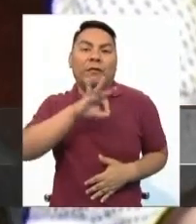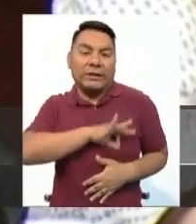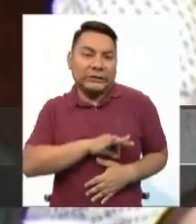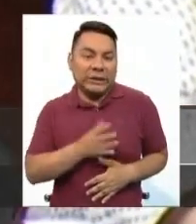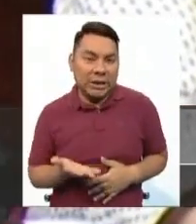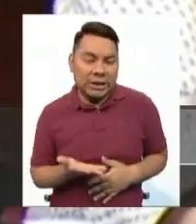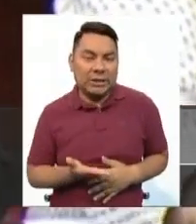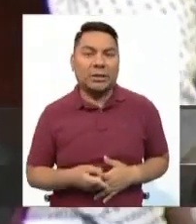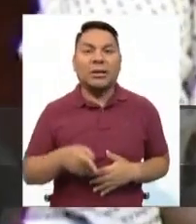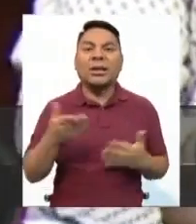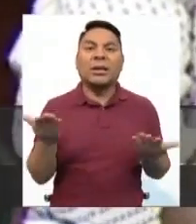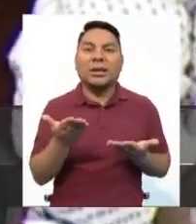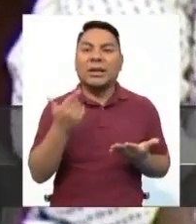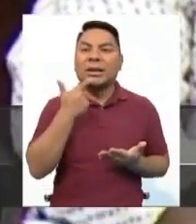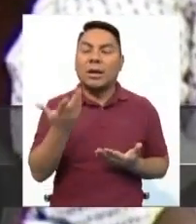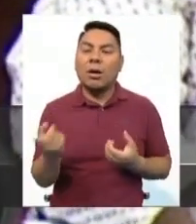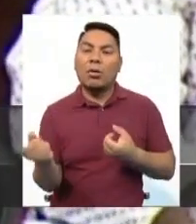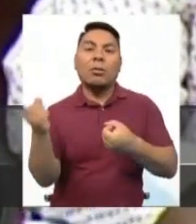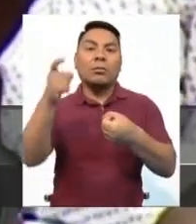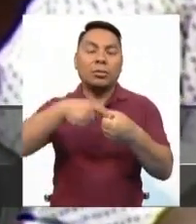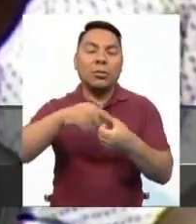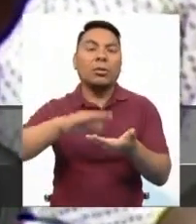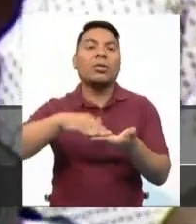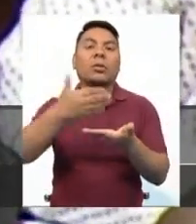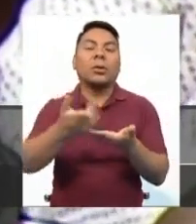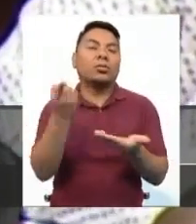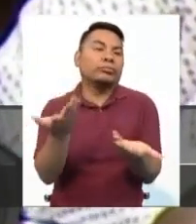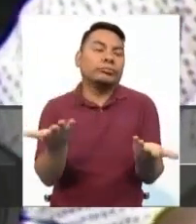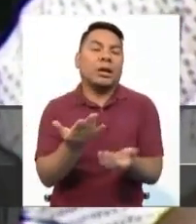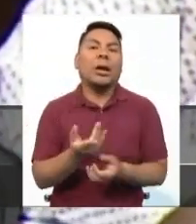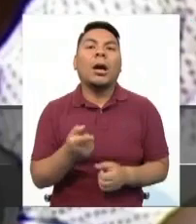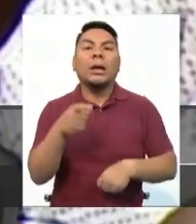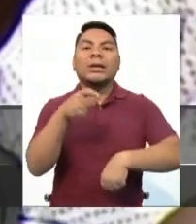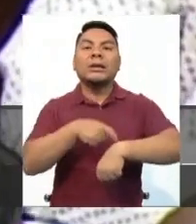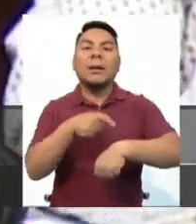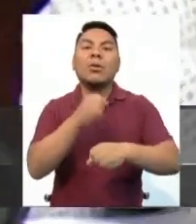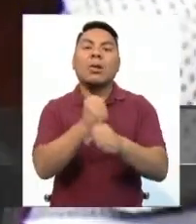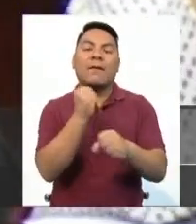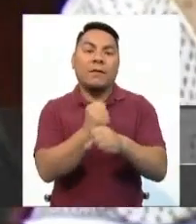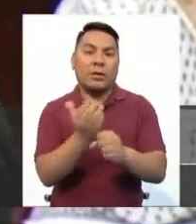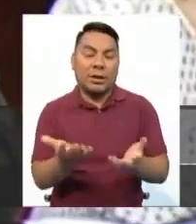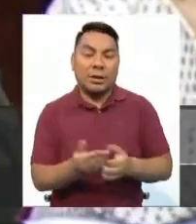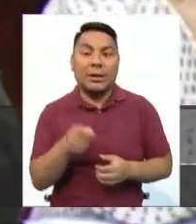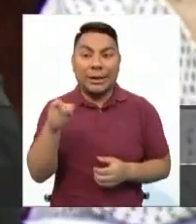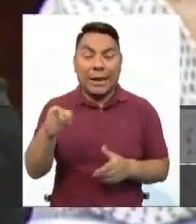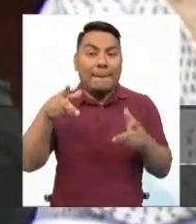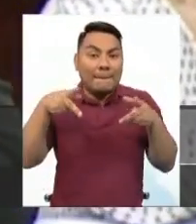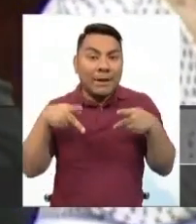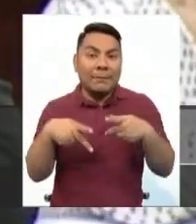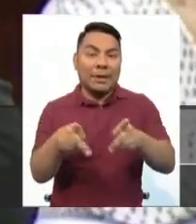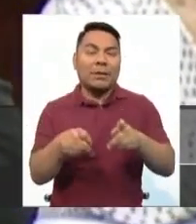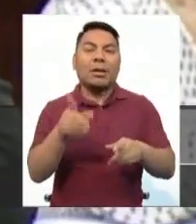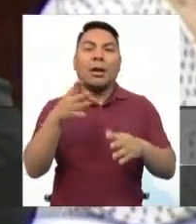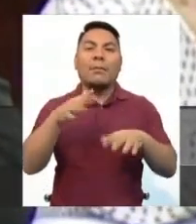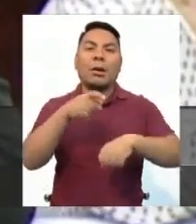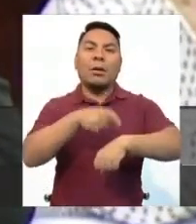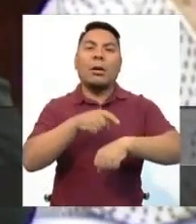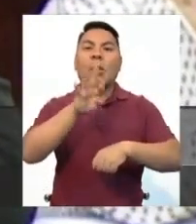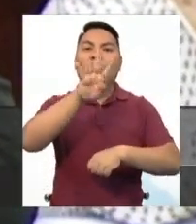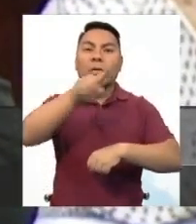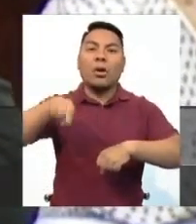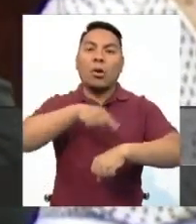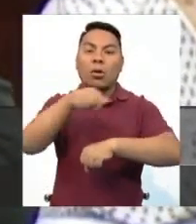existente que los va a albergar luego en una situación laboral, y permite que en un máximo de